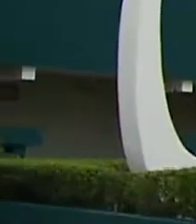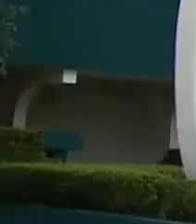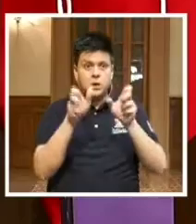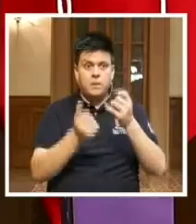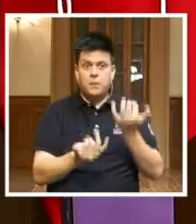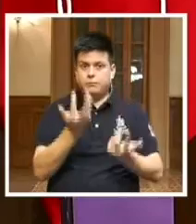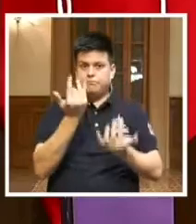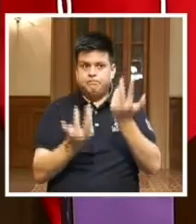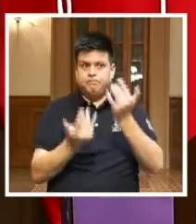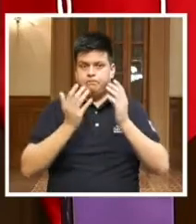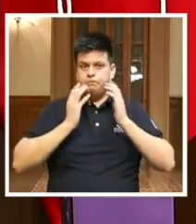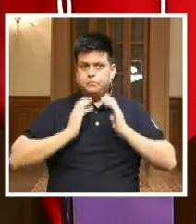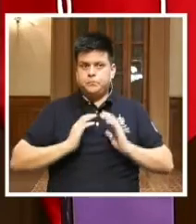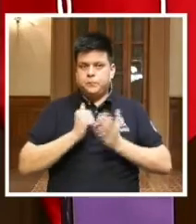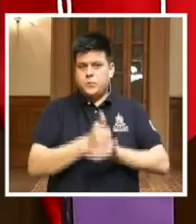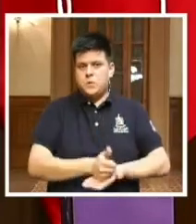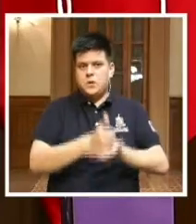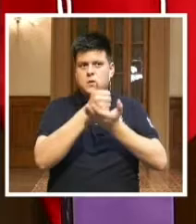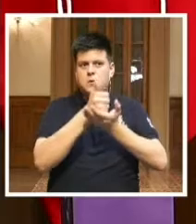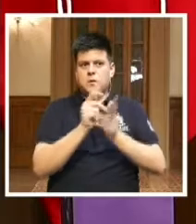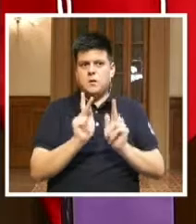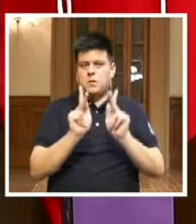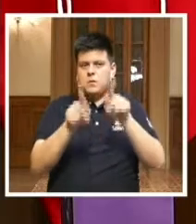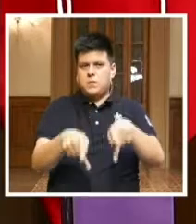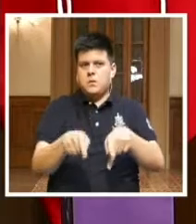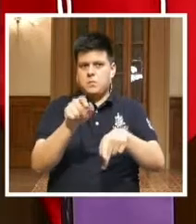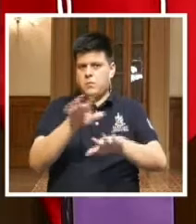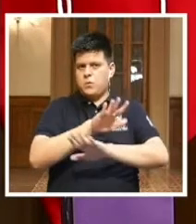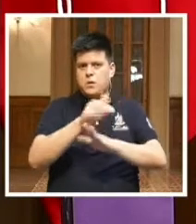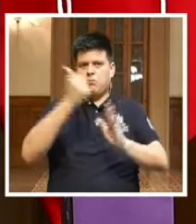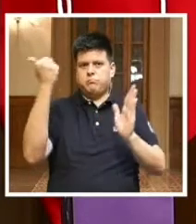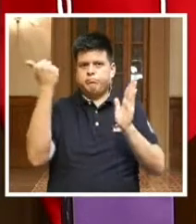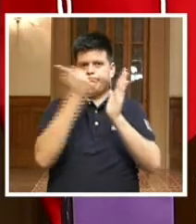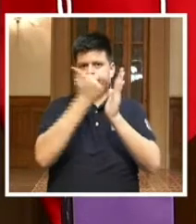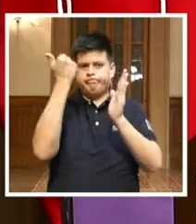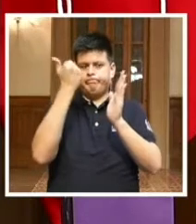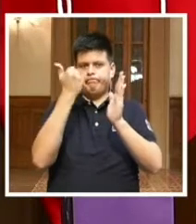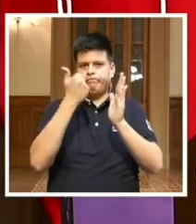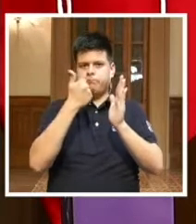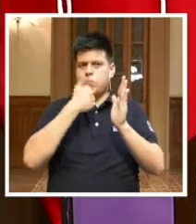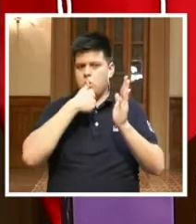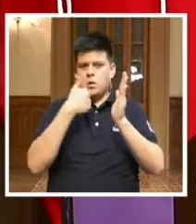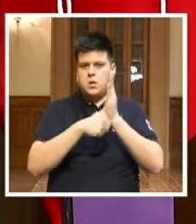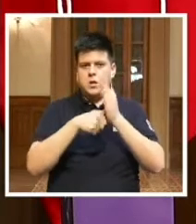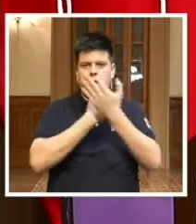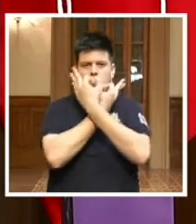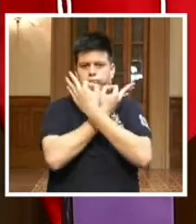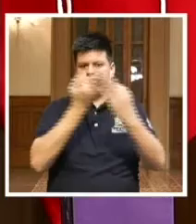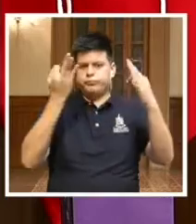el apoyo con los gastos funerarios está establecido en un decreto estatal que tiene meses